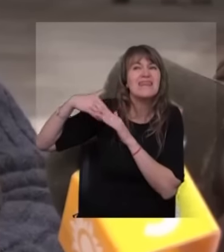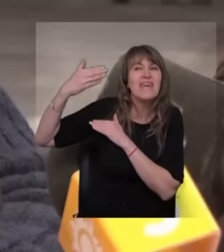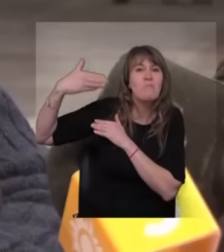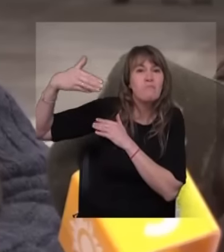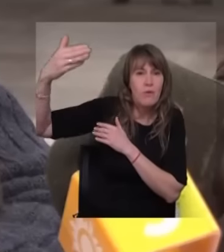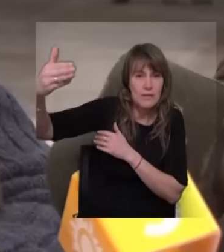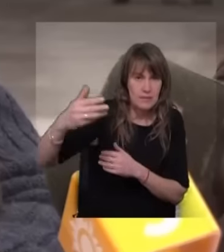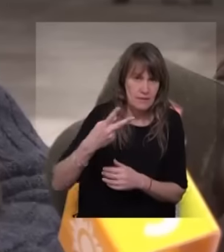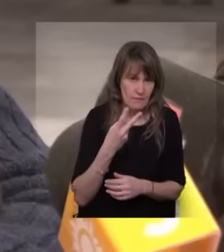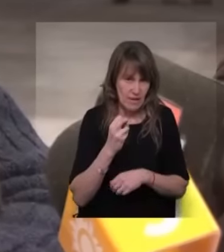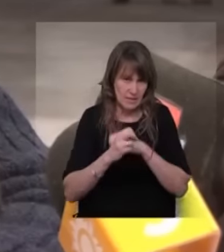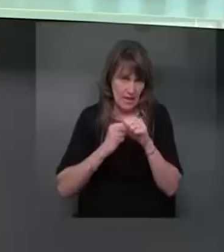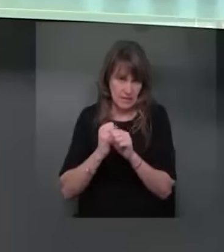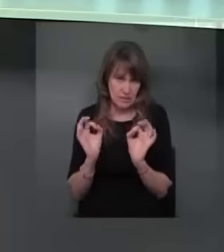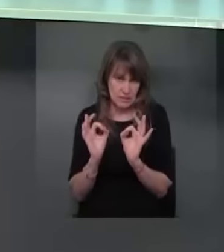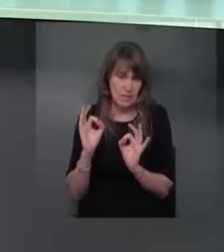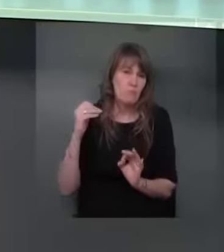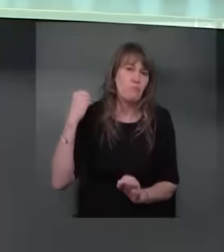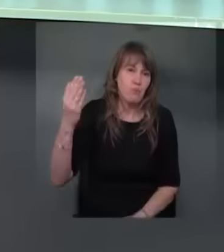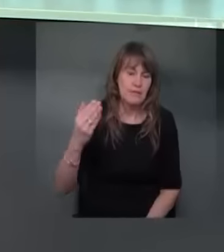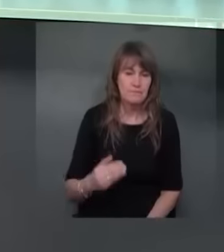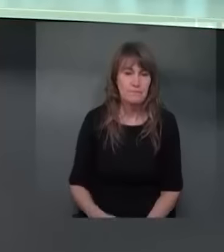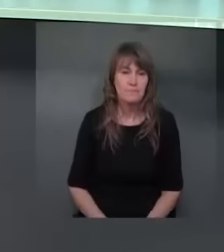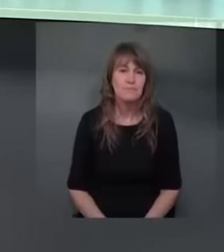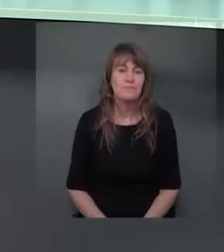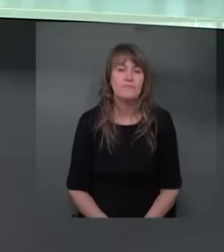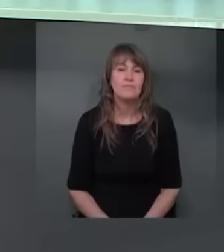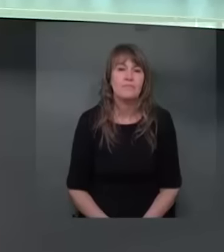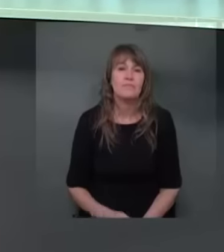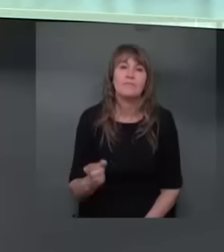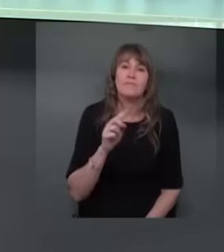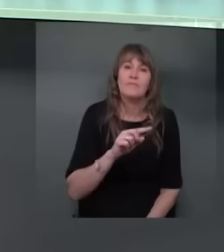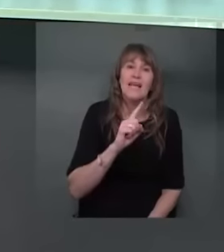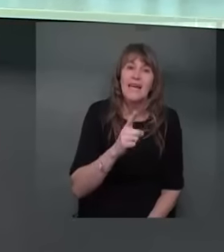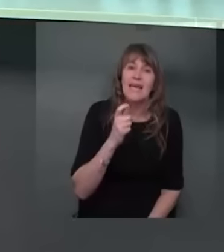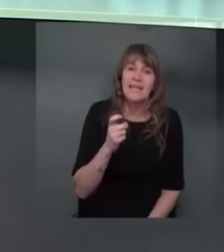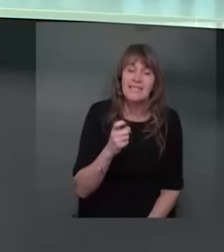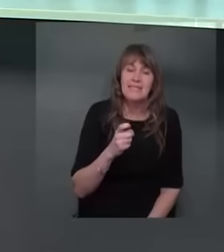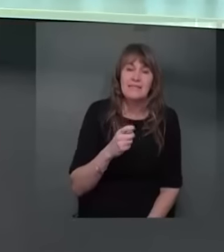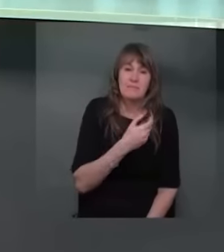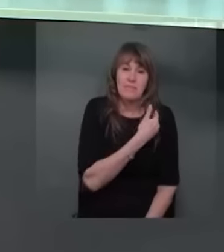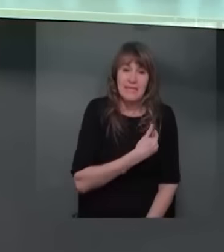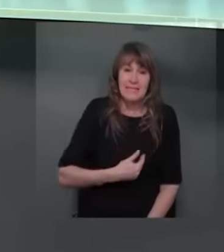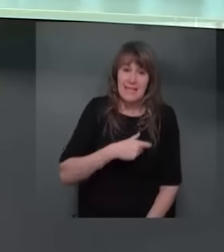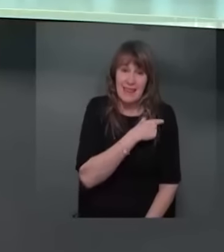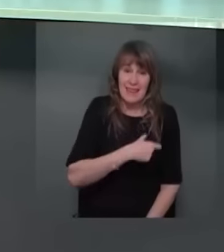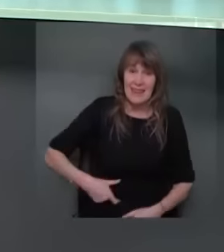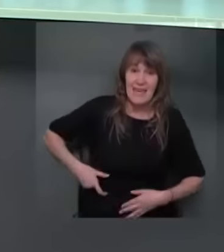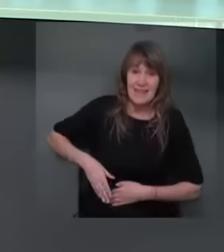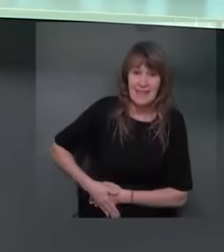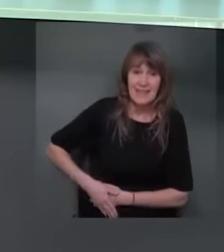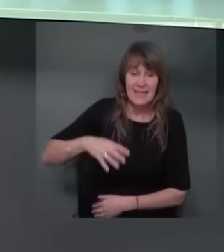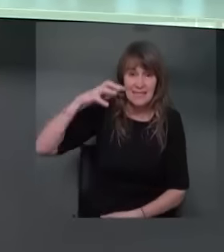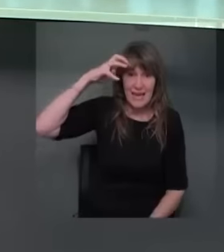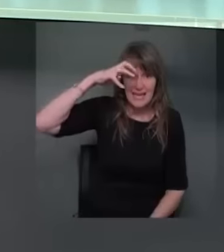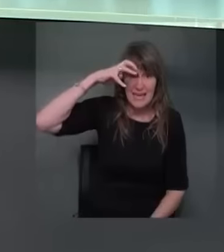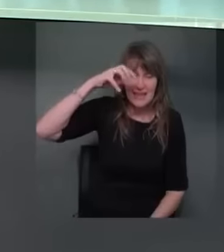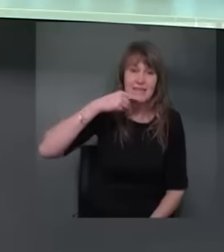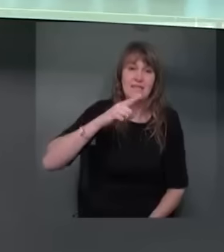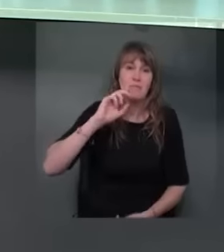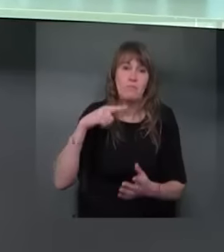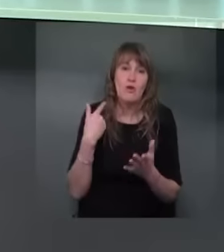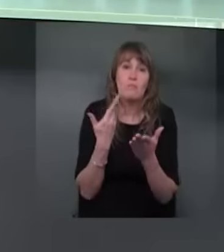20 años otra campana para el expresidente Julio María sanguinetti la propuesta de reforma constitucional